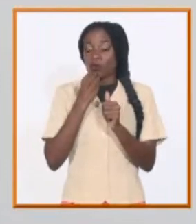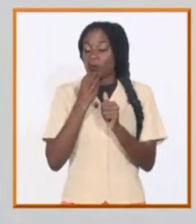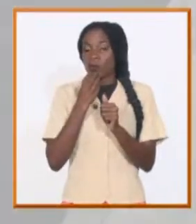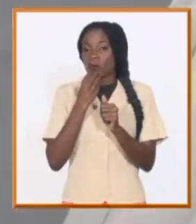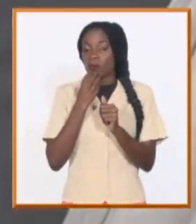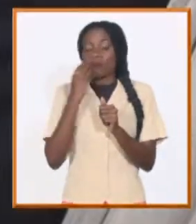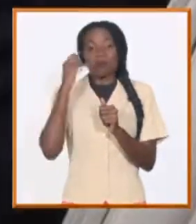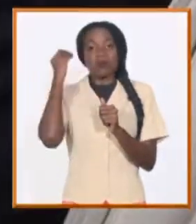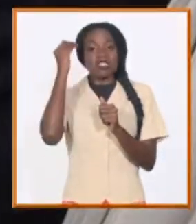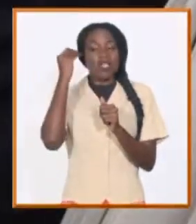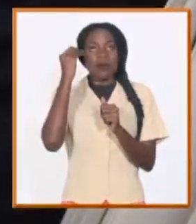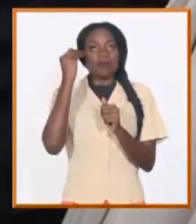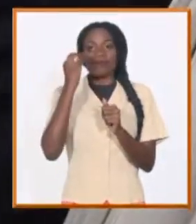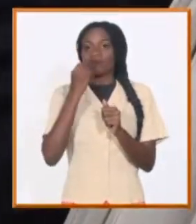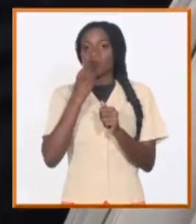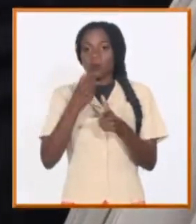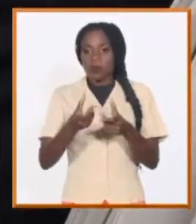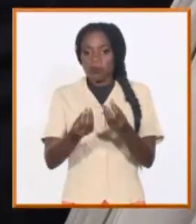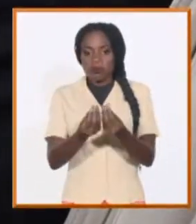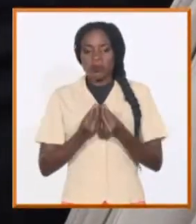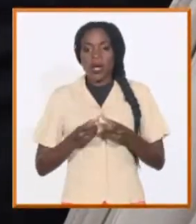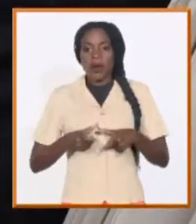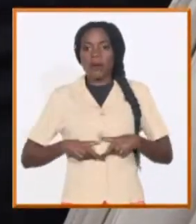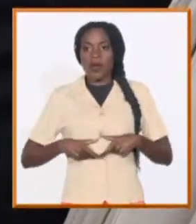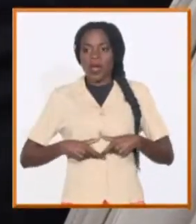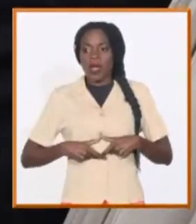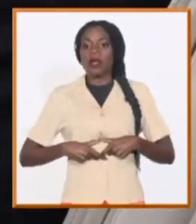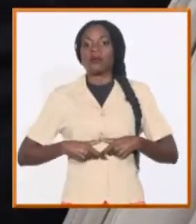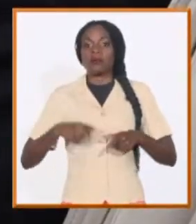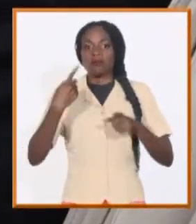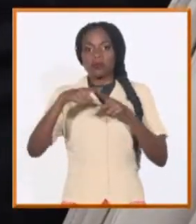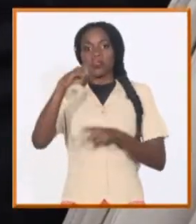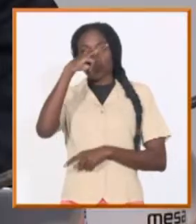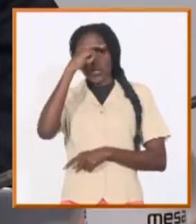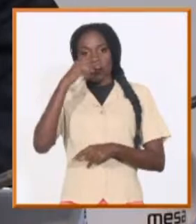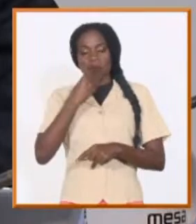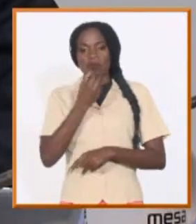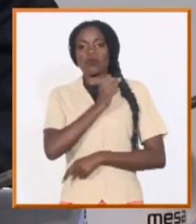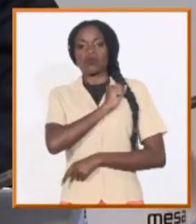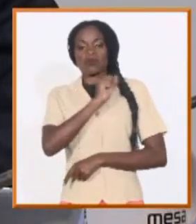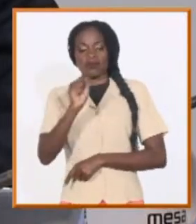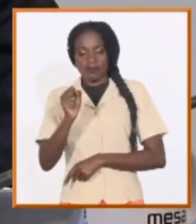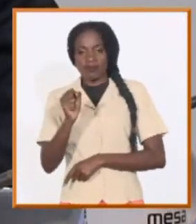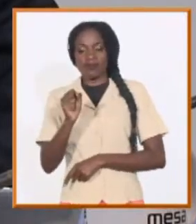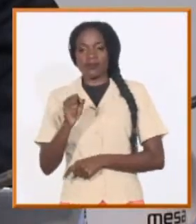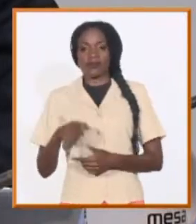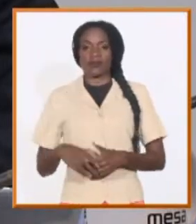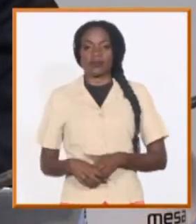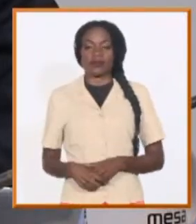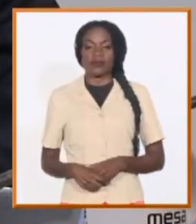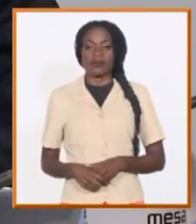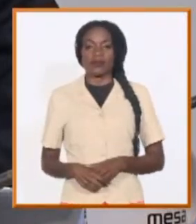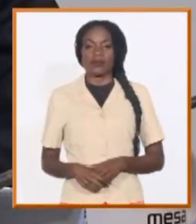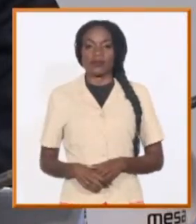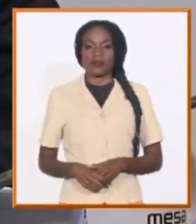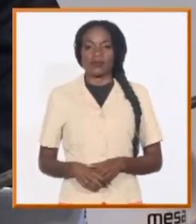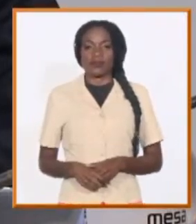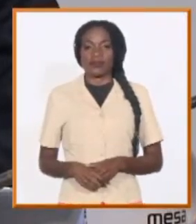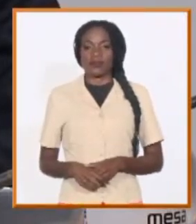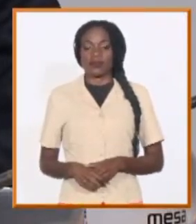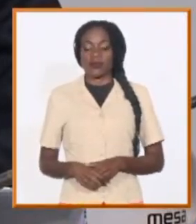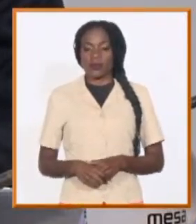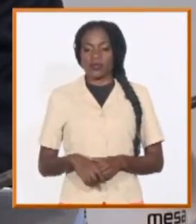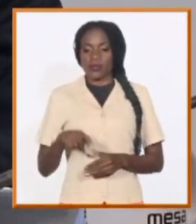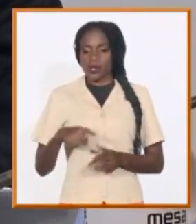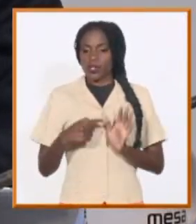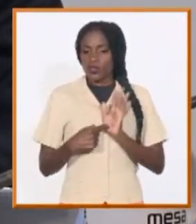vanguardia. Se en esta esperaba, delegación. pero superaron con creces los pronósticos precompetencia. Y demuestran toda